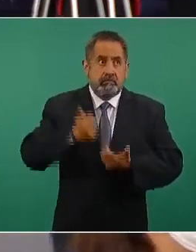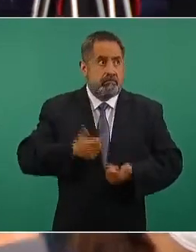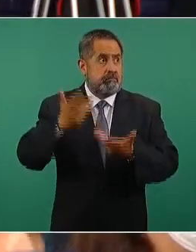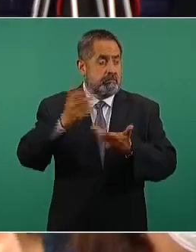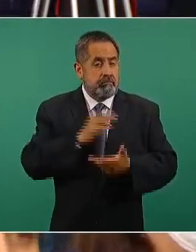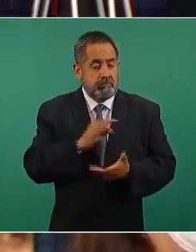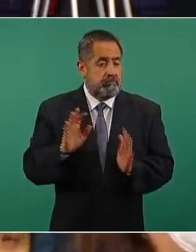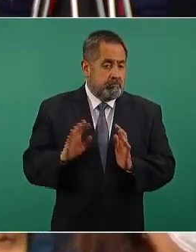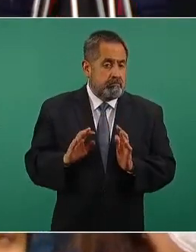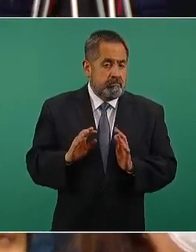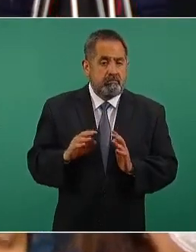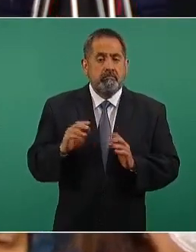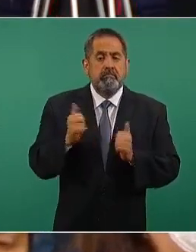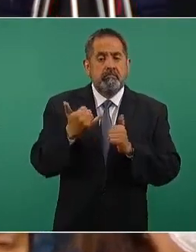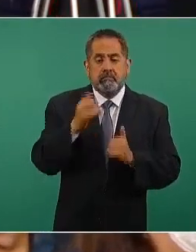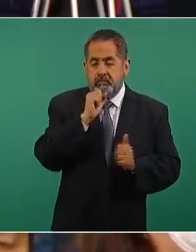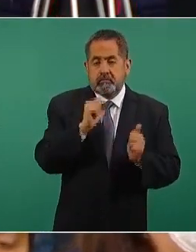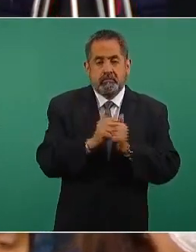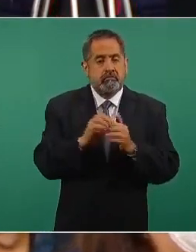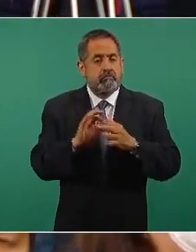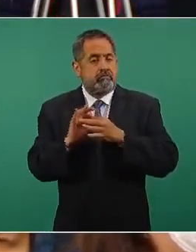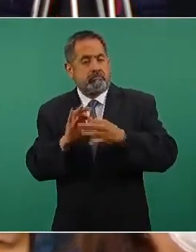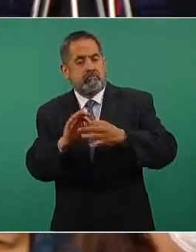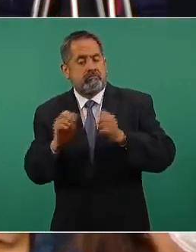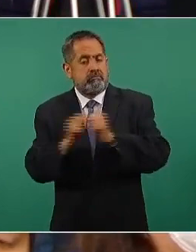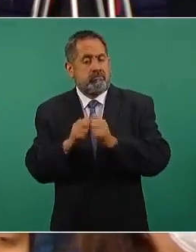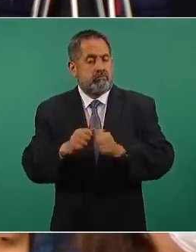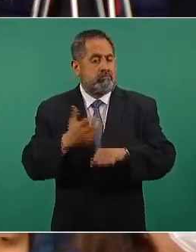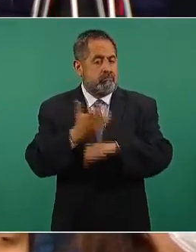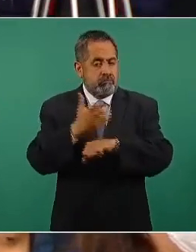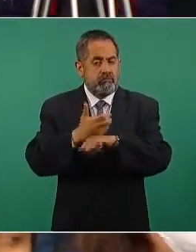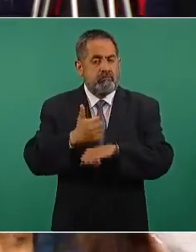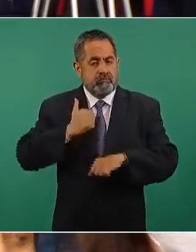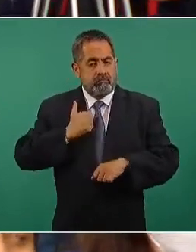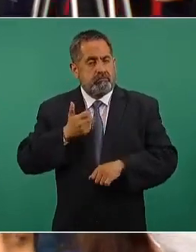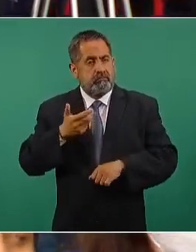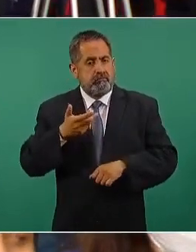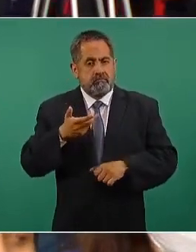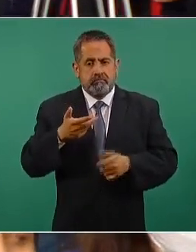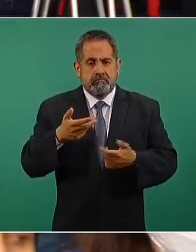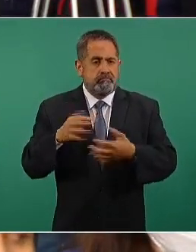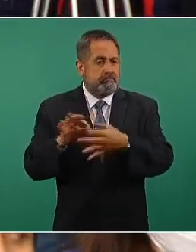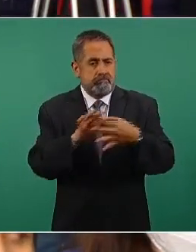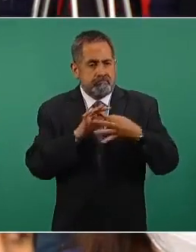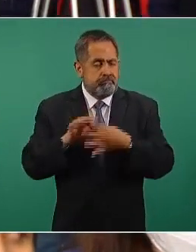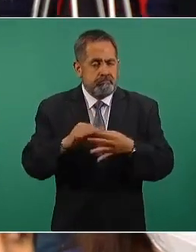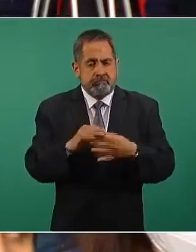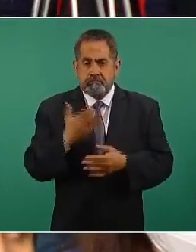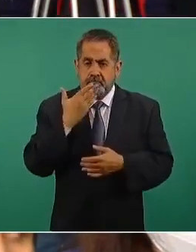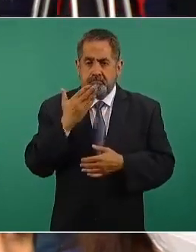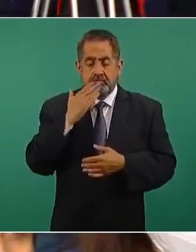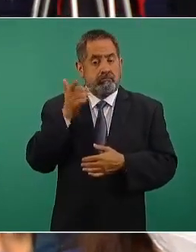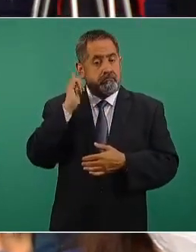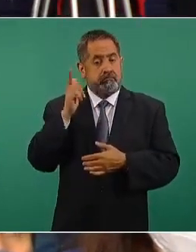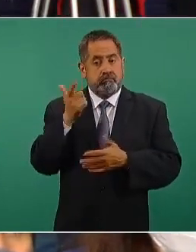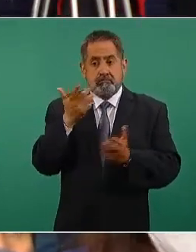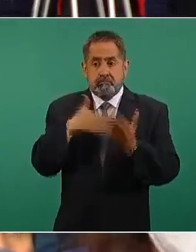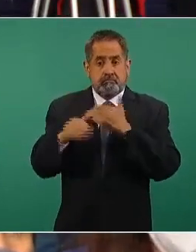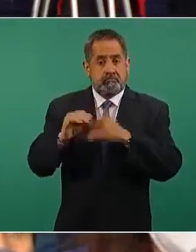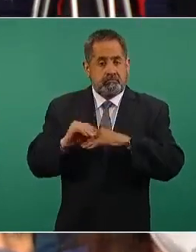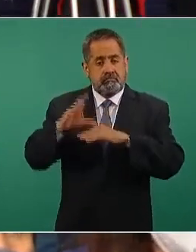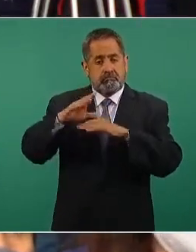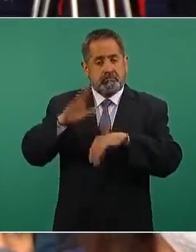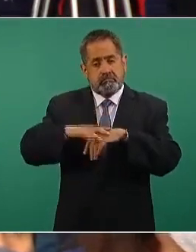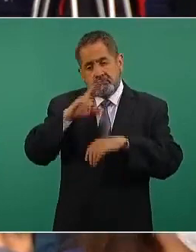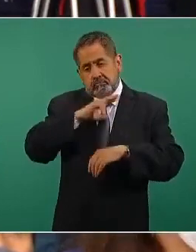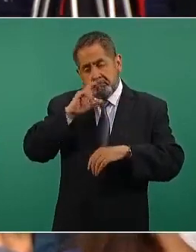y al vínculo que tiene comercial con Estados Unidos. Se espera que esto sea el crecimiento más